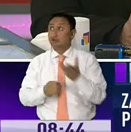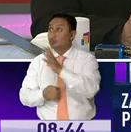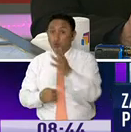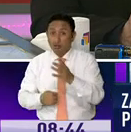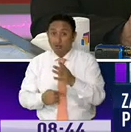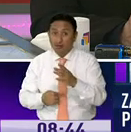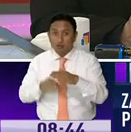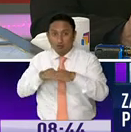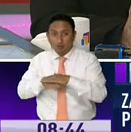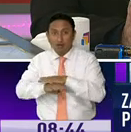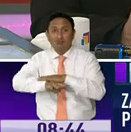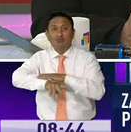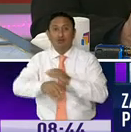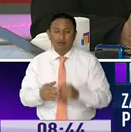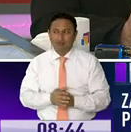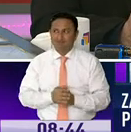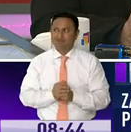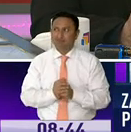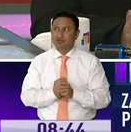las personas están a buen